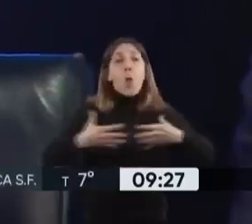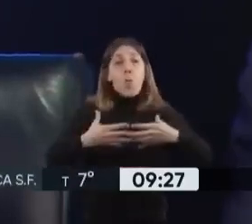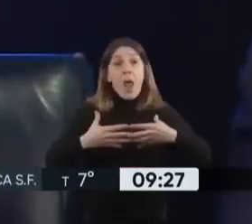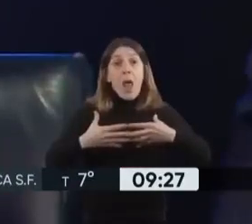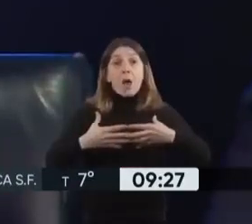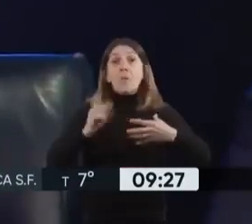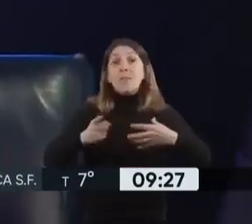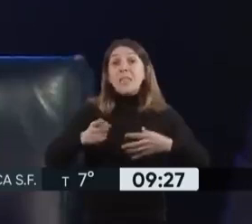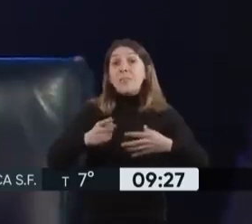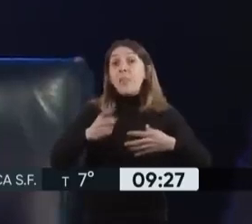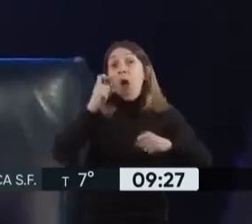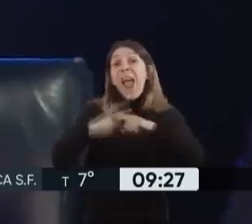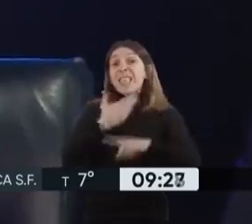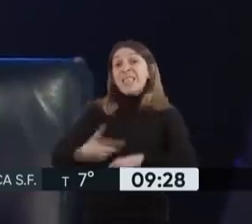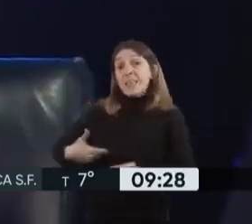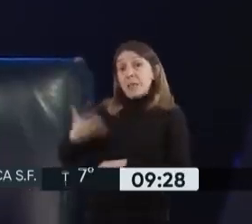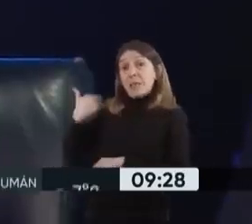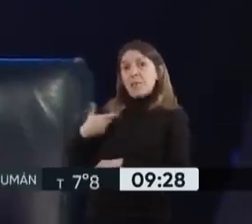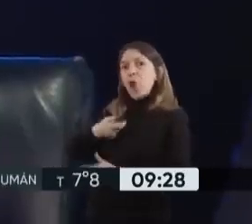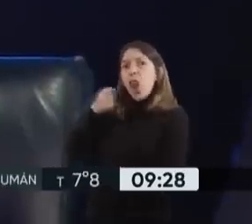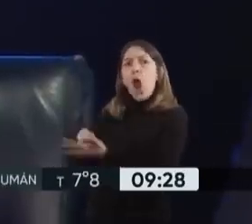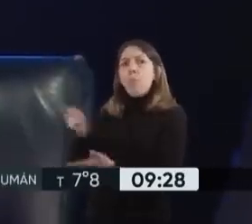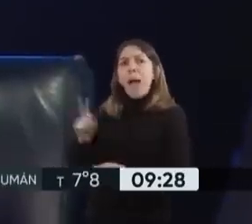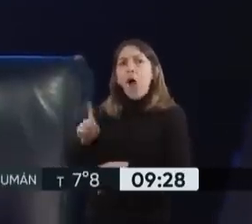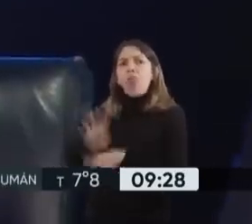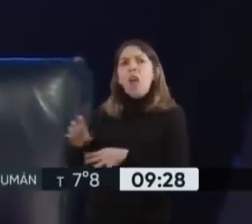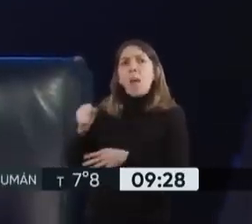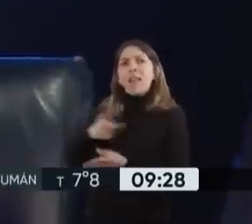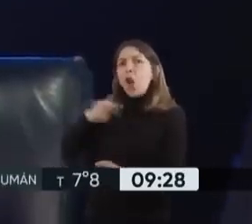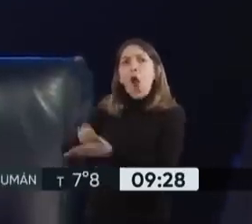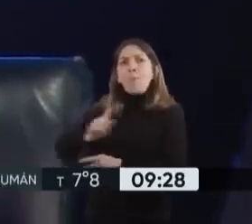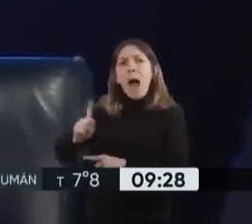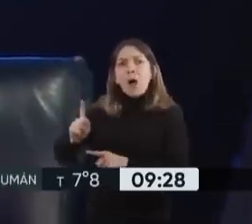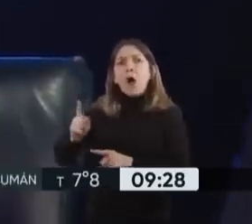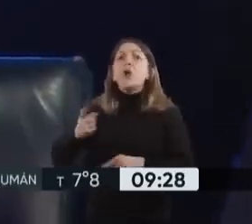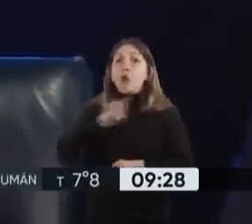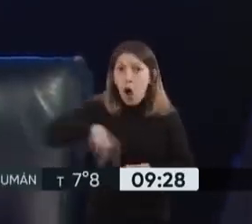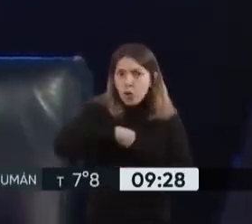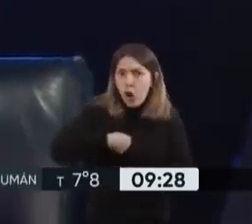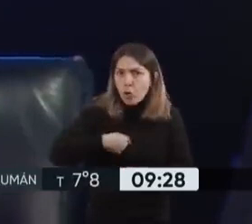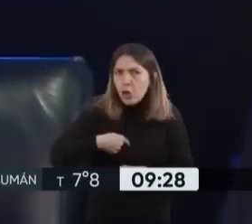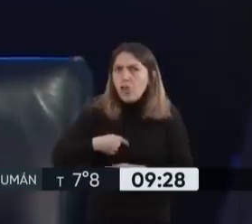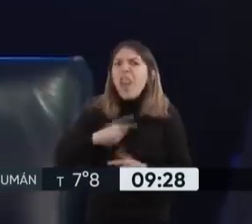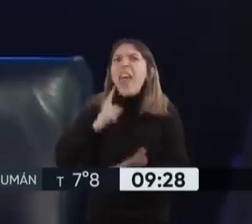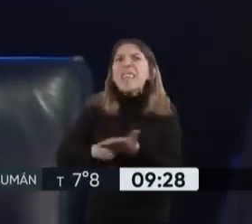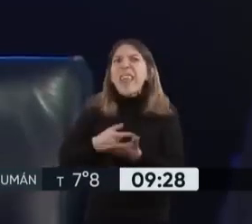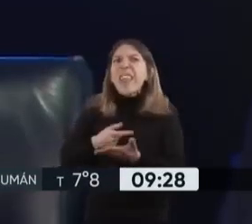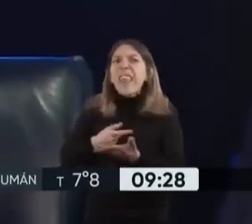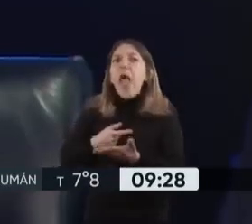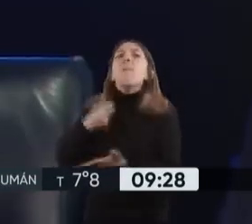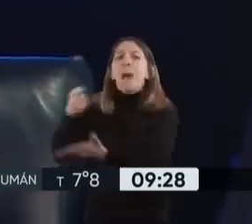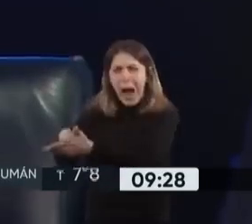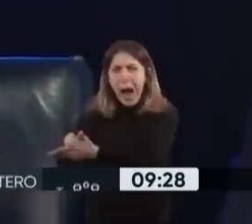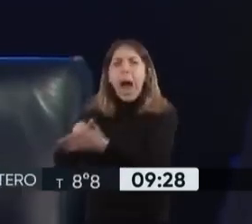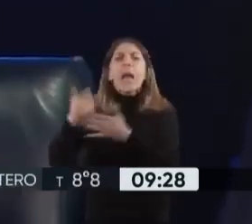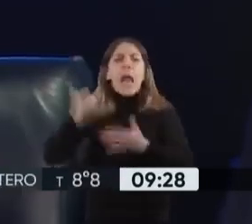devolvió su deuda en pesos nosotros no estamos dispuestos de hacer eso pero no solamente no estamos dispuestos sino que además tenemos todos los mecanismos